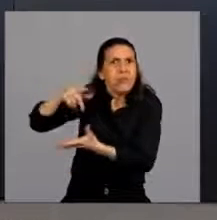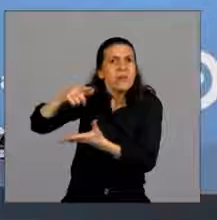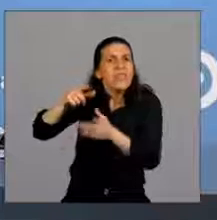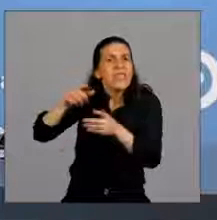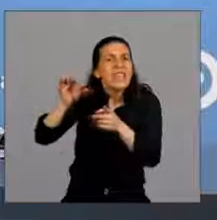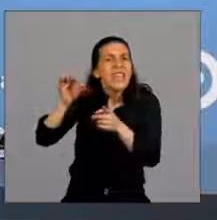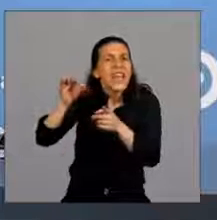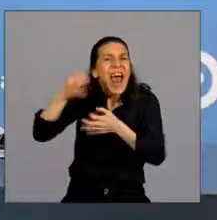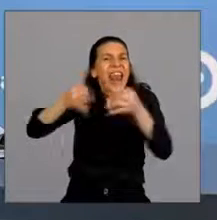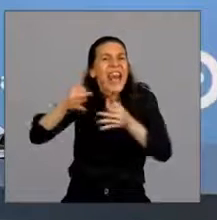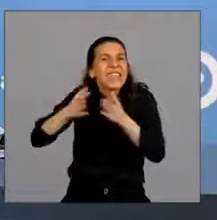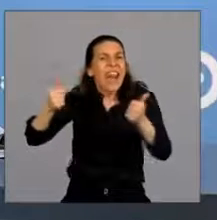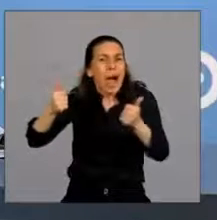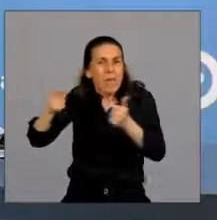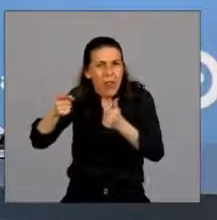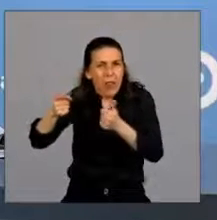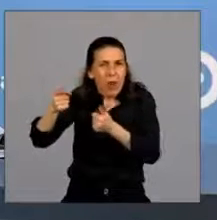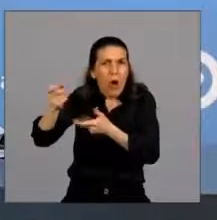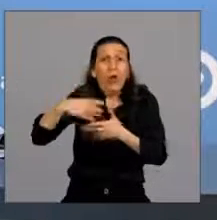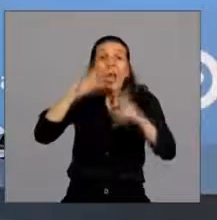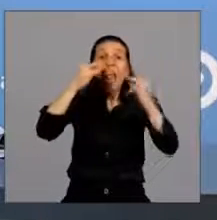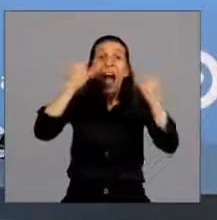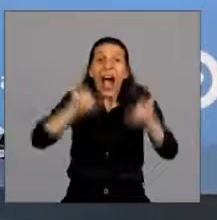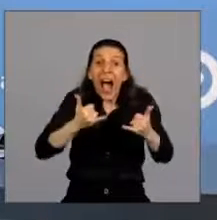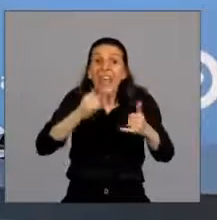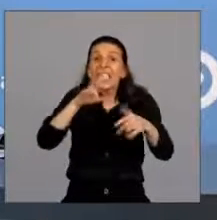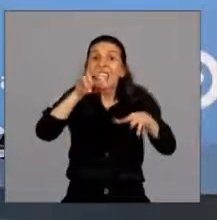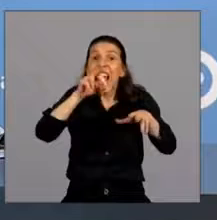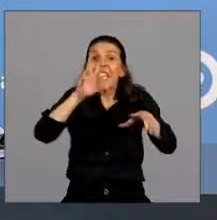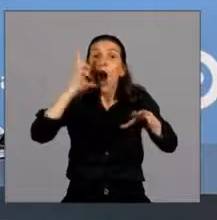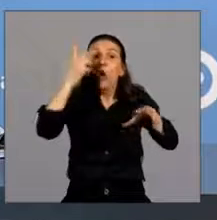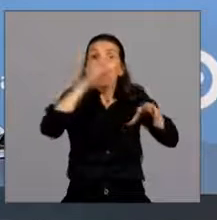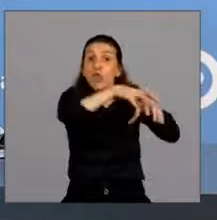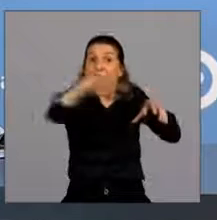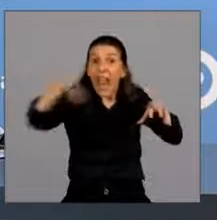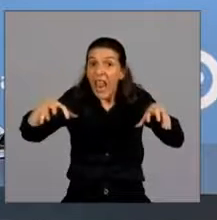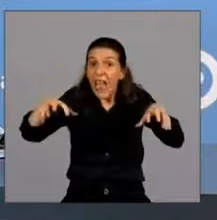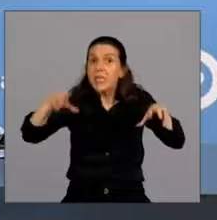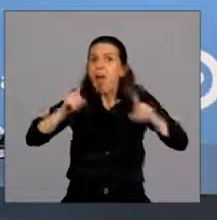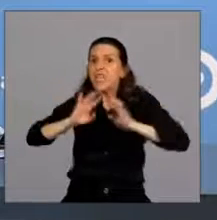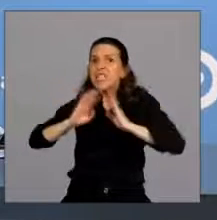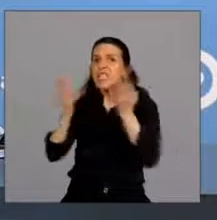y tenemos 30 hoteles más un centro de aislamiento para los